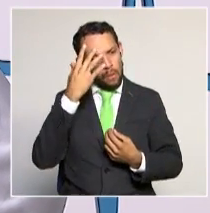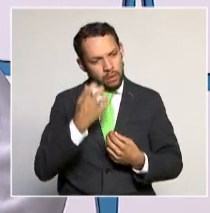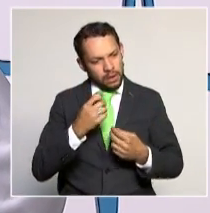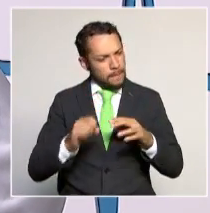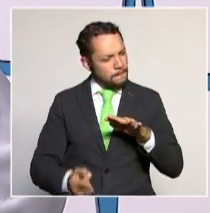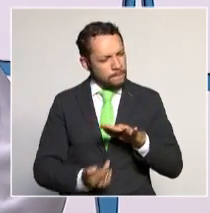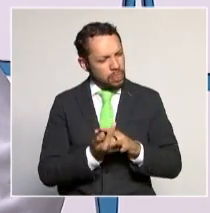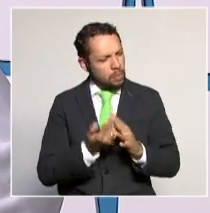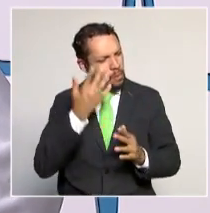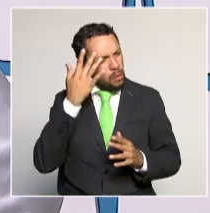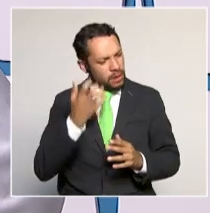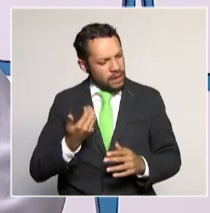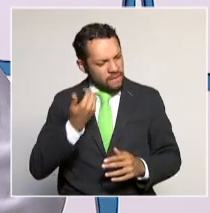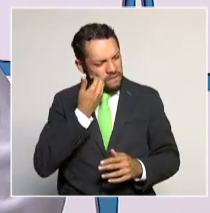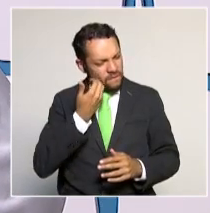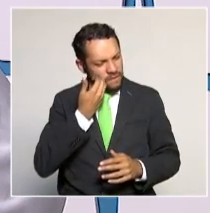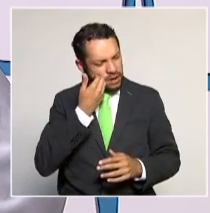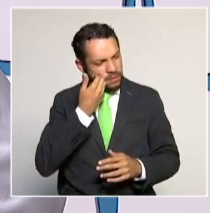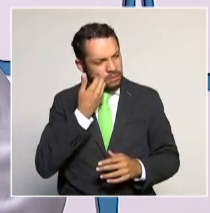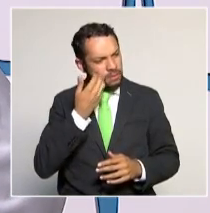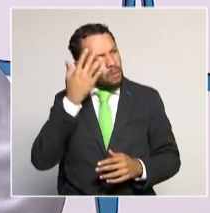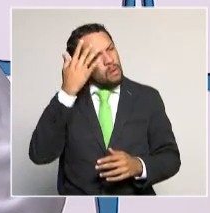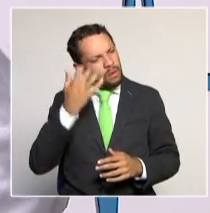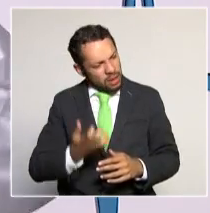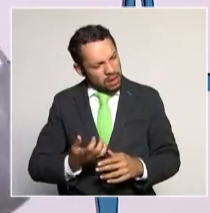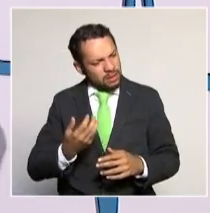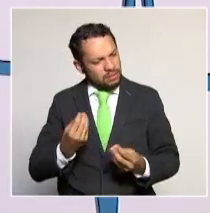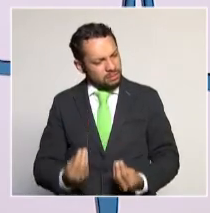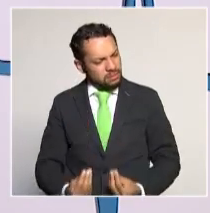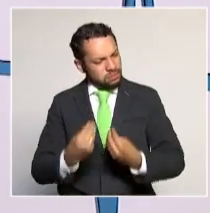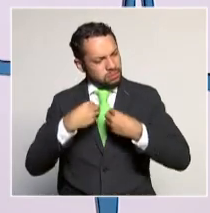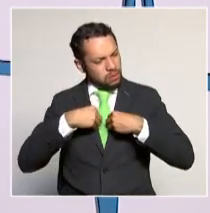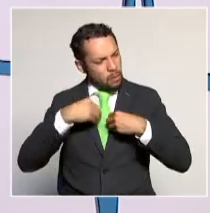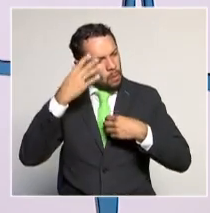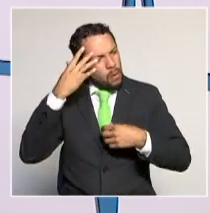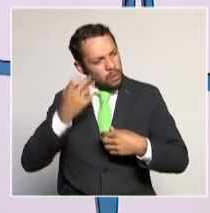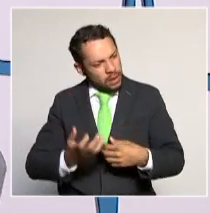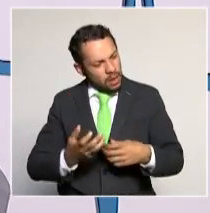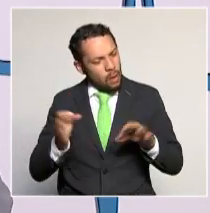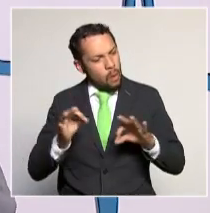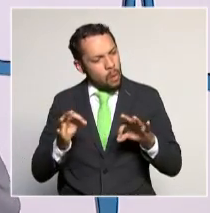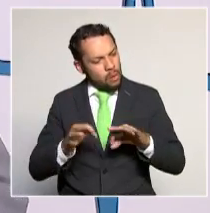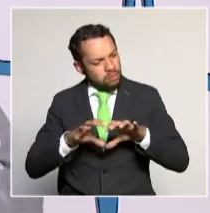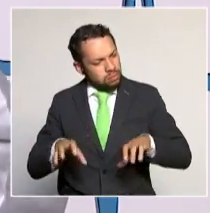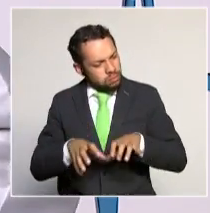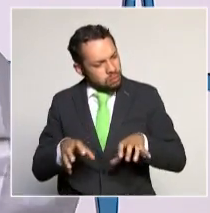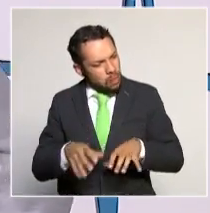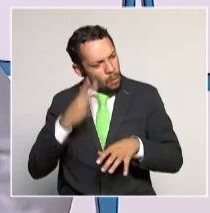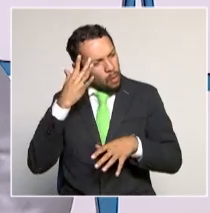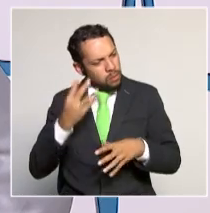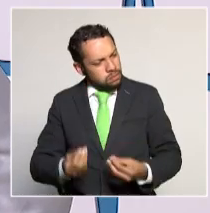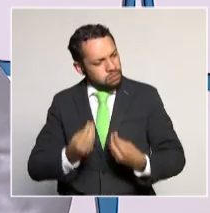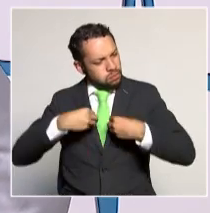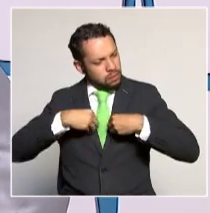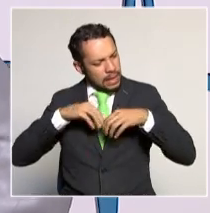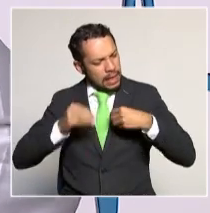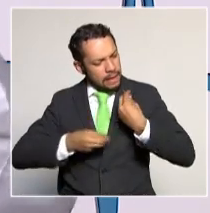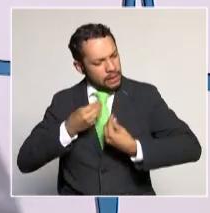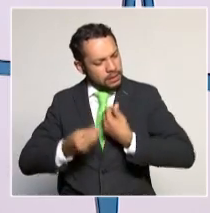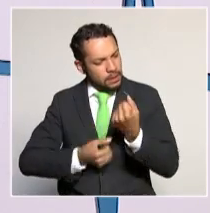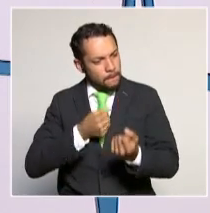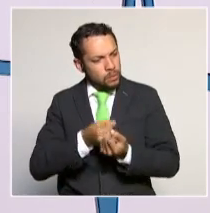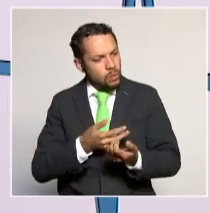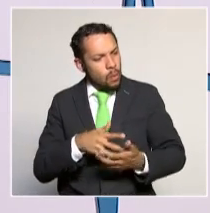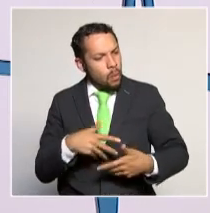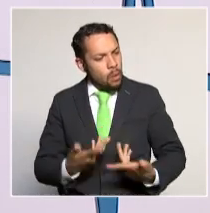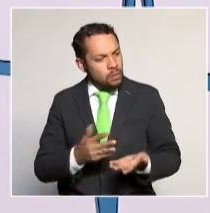eso? ¿O esa enfermedad por qué da? ¿O cómo es que funciona esa enfermedad? Y hoy vamos a hablar de un